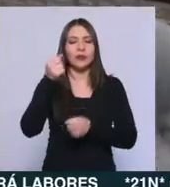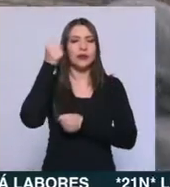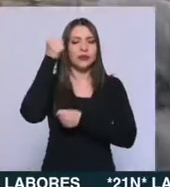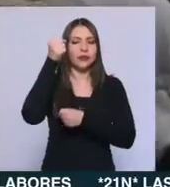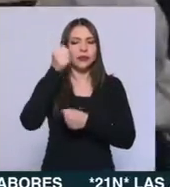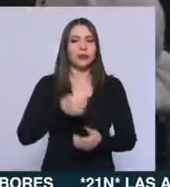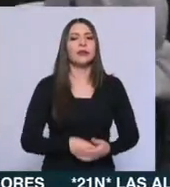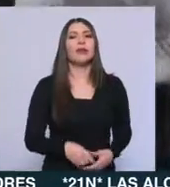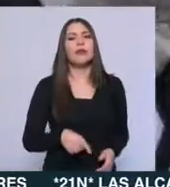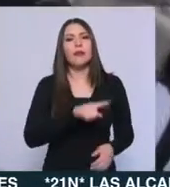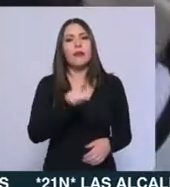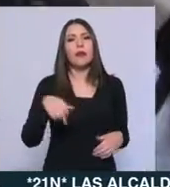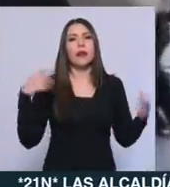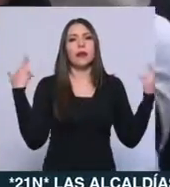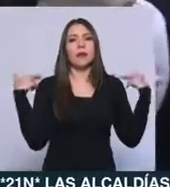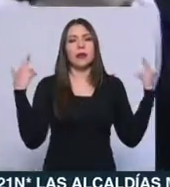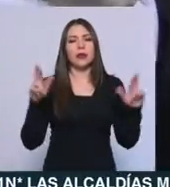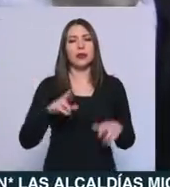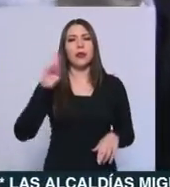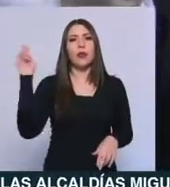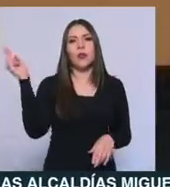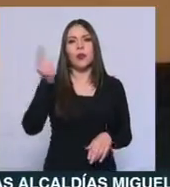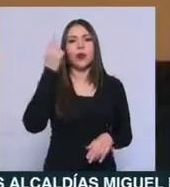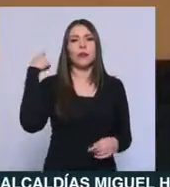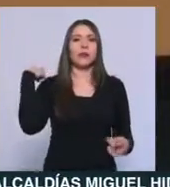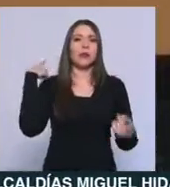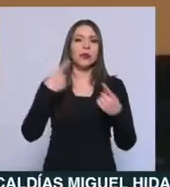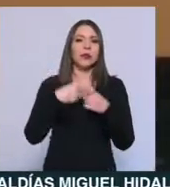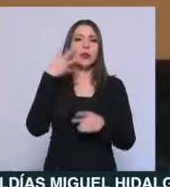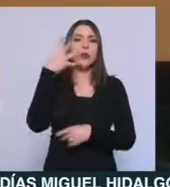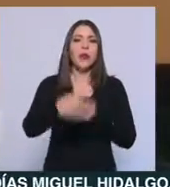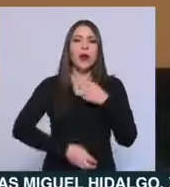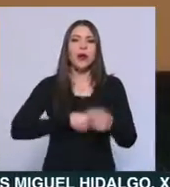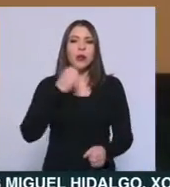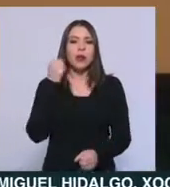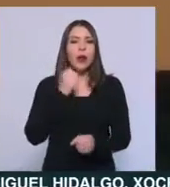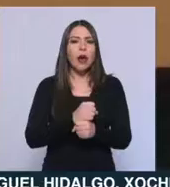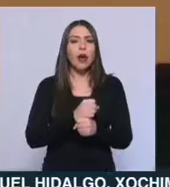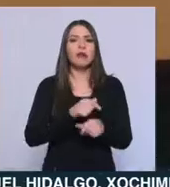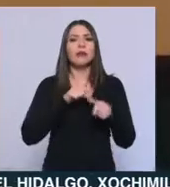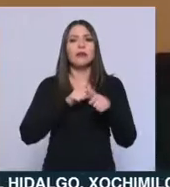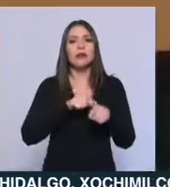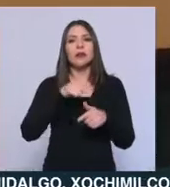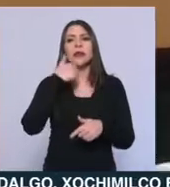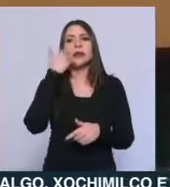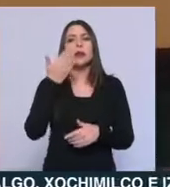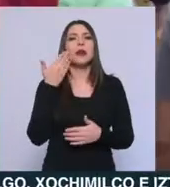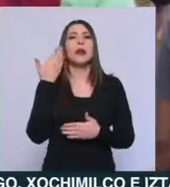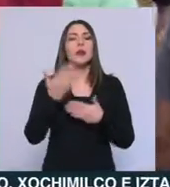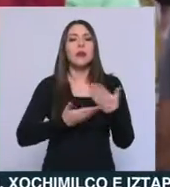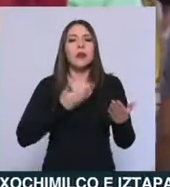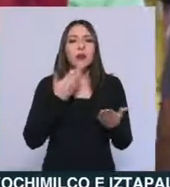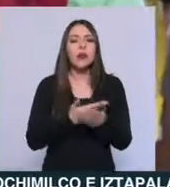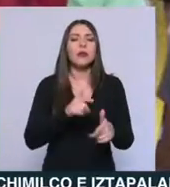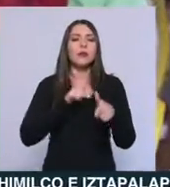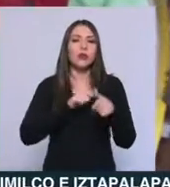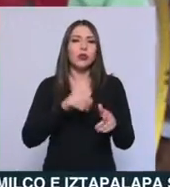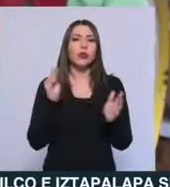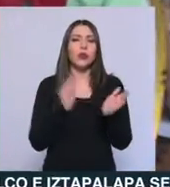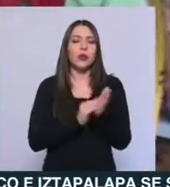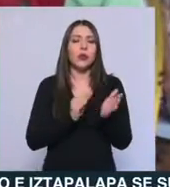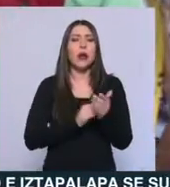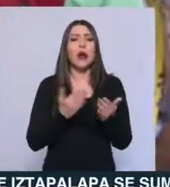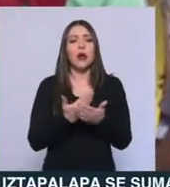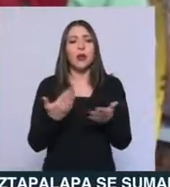hace 4 años profesores de la UNAM que laboran bajo un esquema de asignatura planteaban a rectoría siguen en pie. Hoy exigieron de